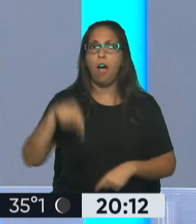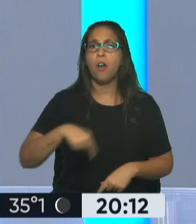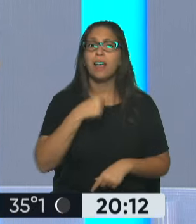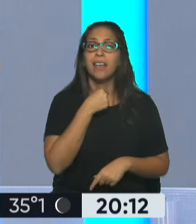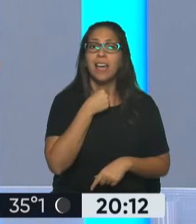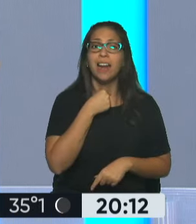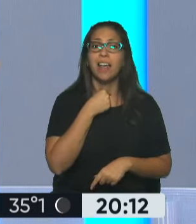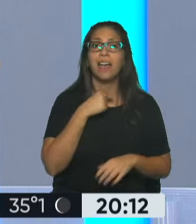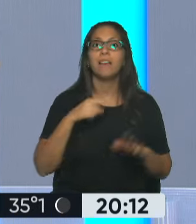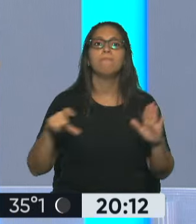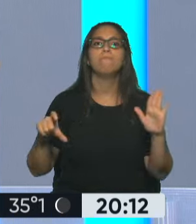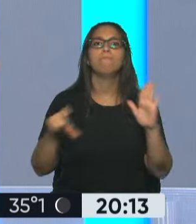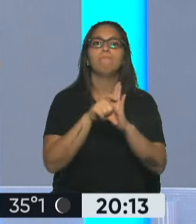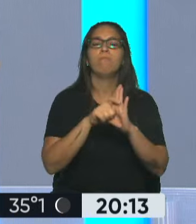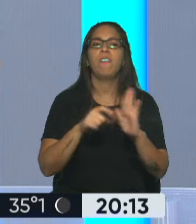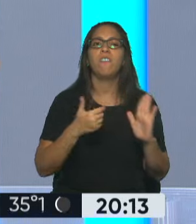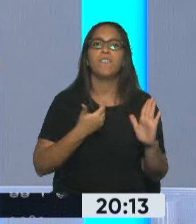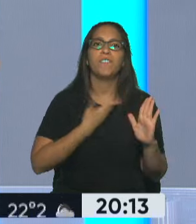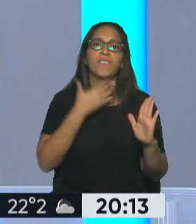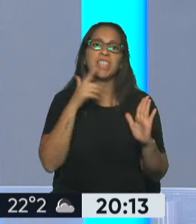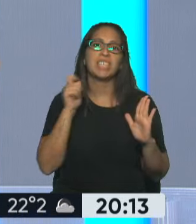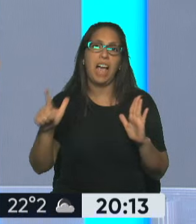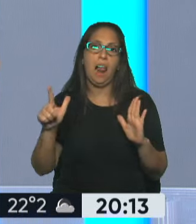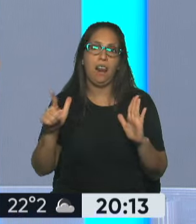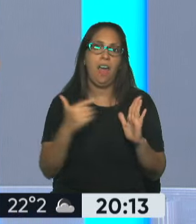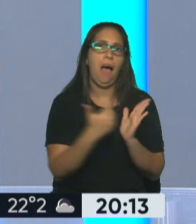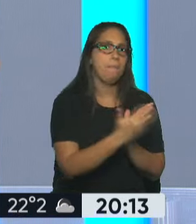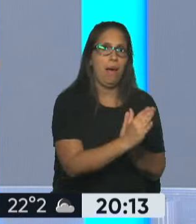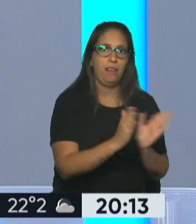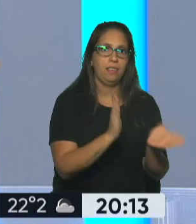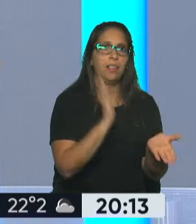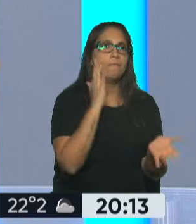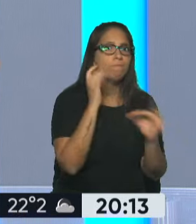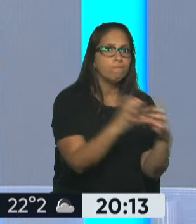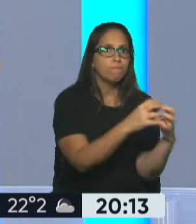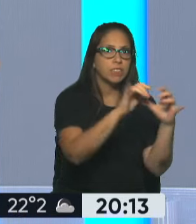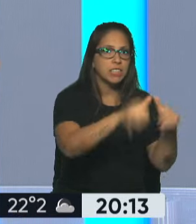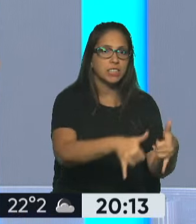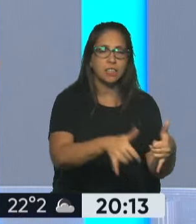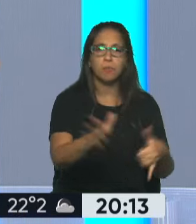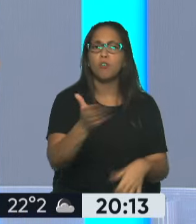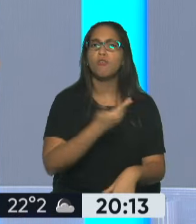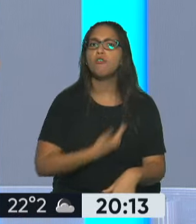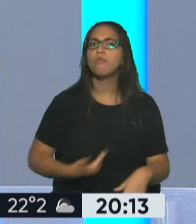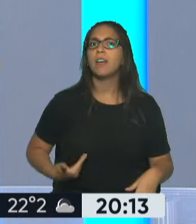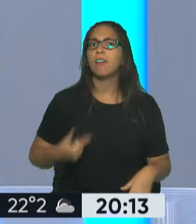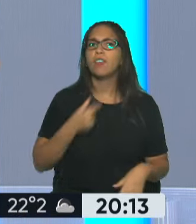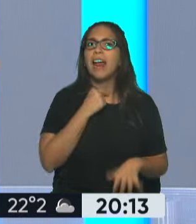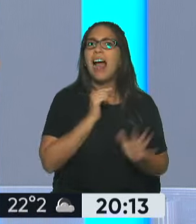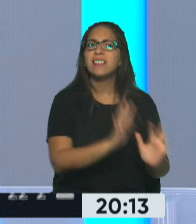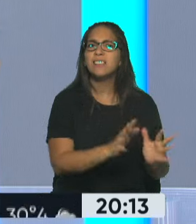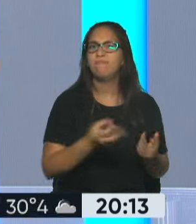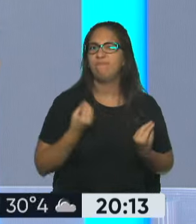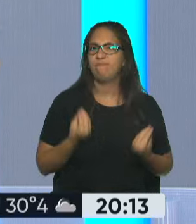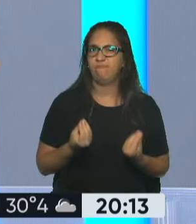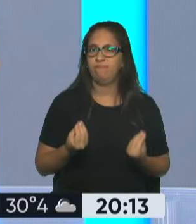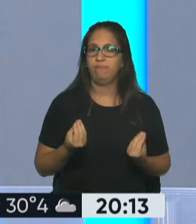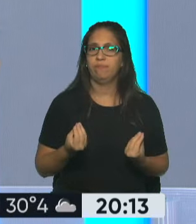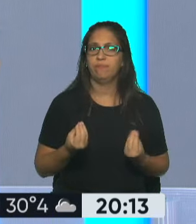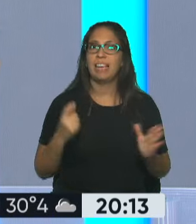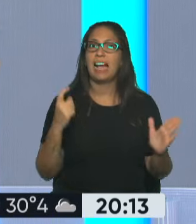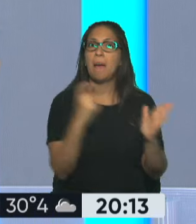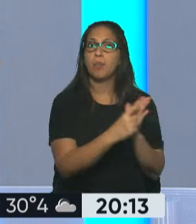capítulo fiscal por separado del resto de los artículos. ¿Y por qué el gobierno lleva a cabo esta estrategia? Bueno, porque en el capítulo